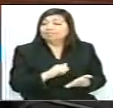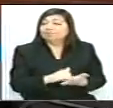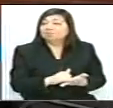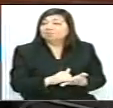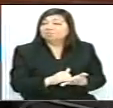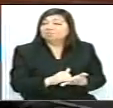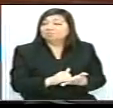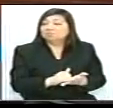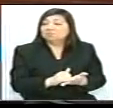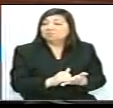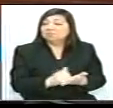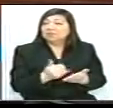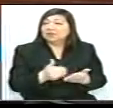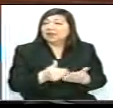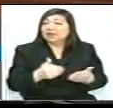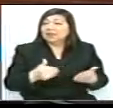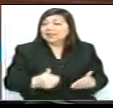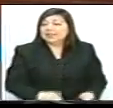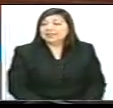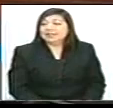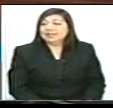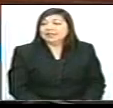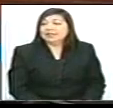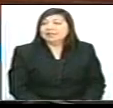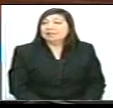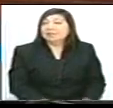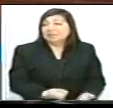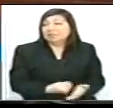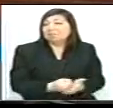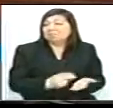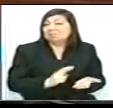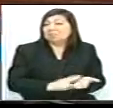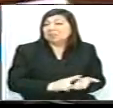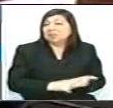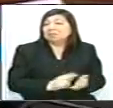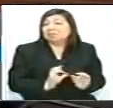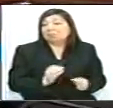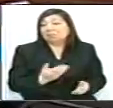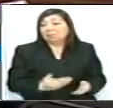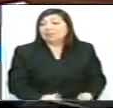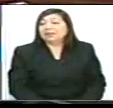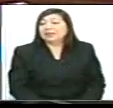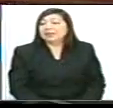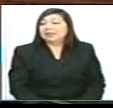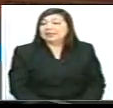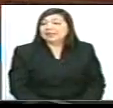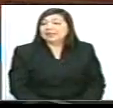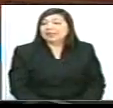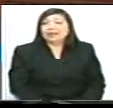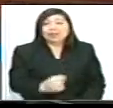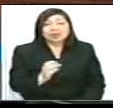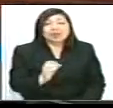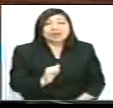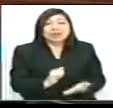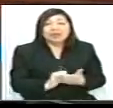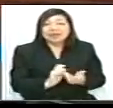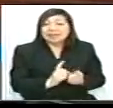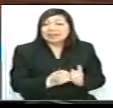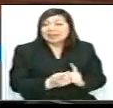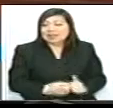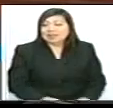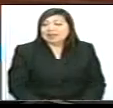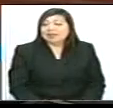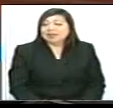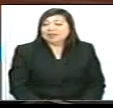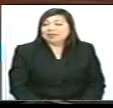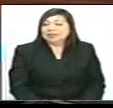hacia actos anteriores un beneficio tributario. Eso no puede ser. Yo creo que eso hay que corregirlo.